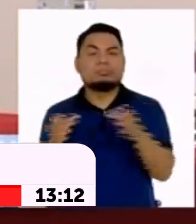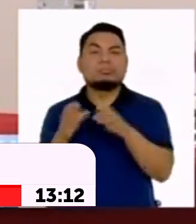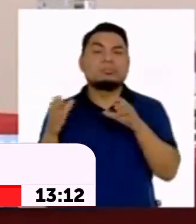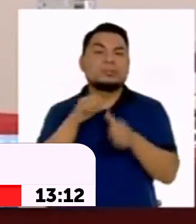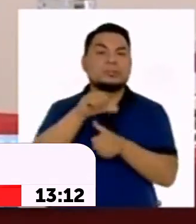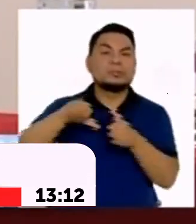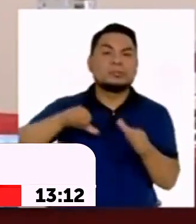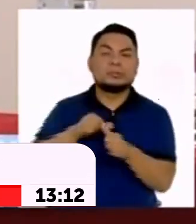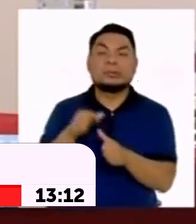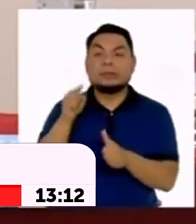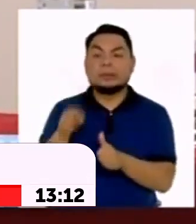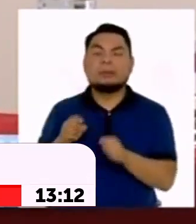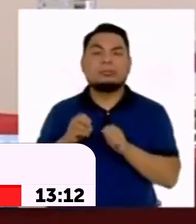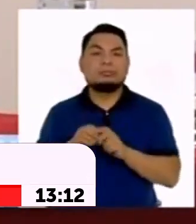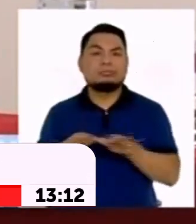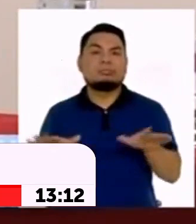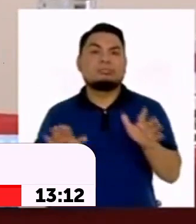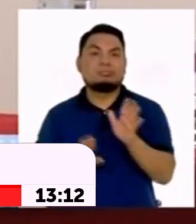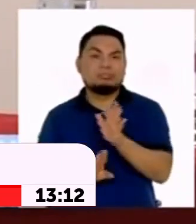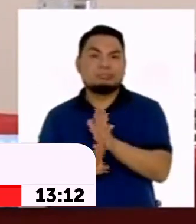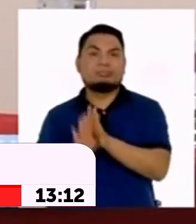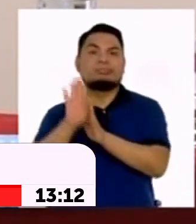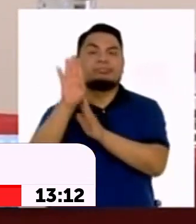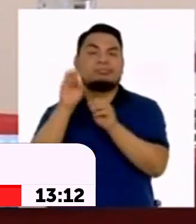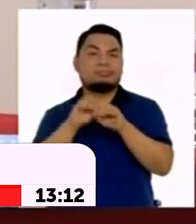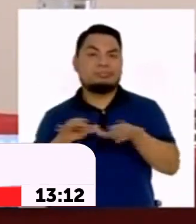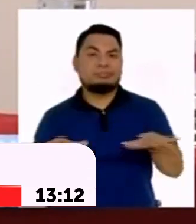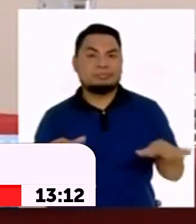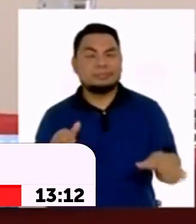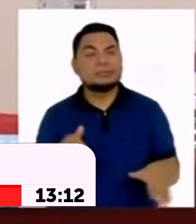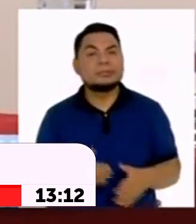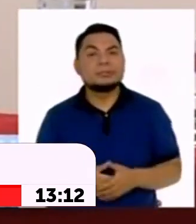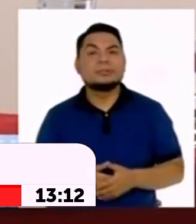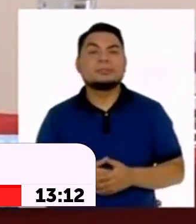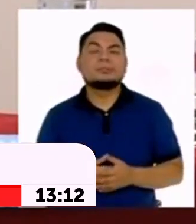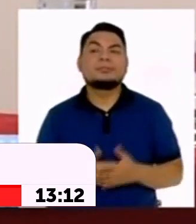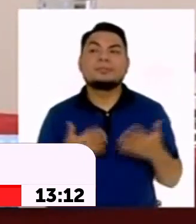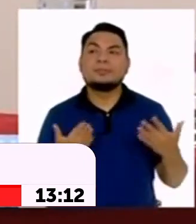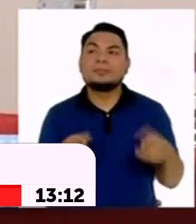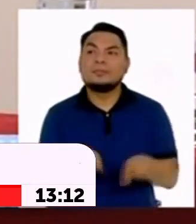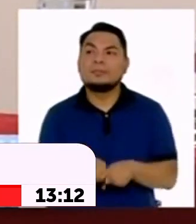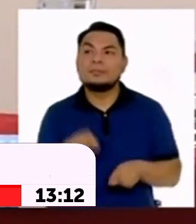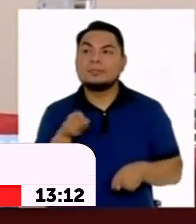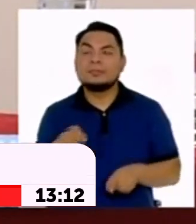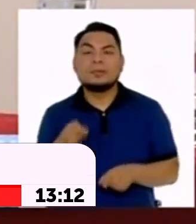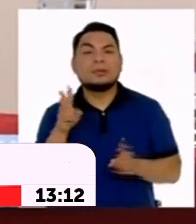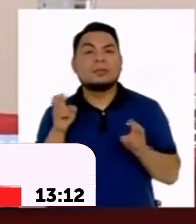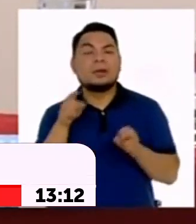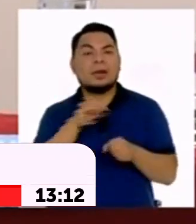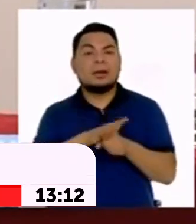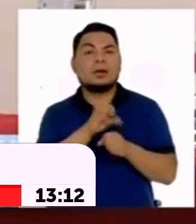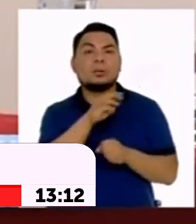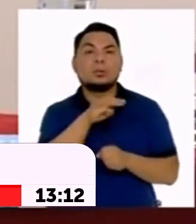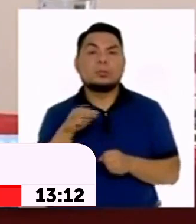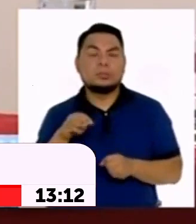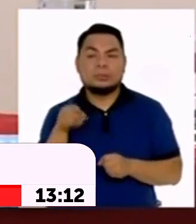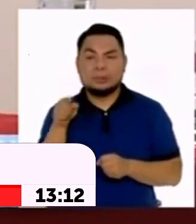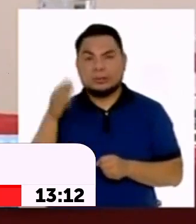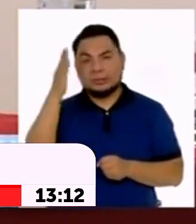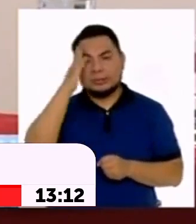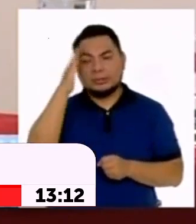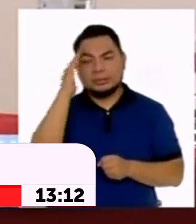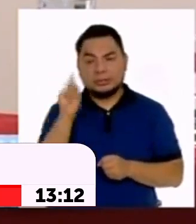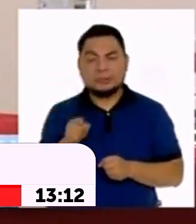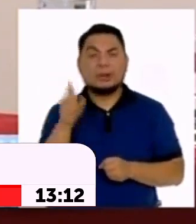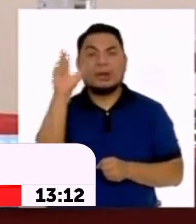gran socialización que se tiene, pues los contagios se disparan, sobre todo en el caso de la variante Omicron, que ya